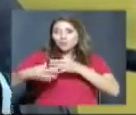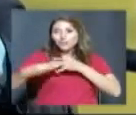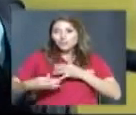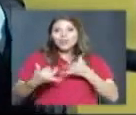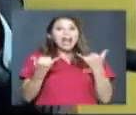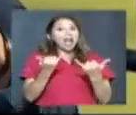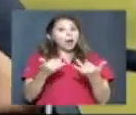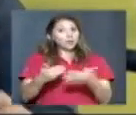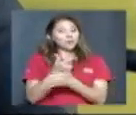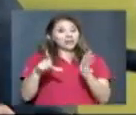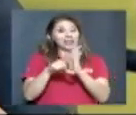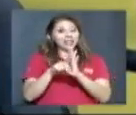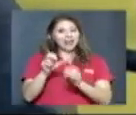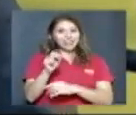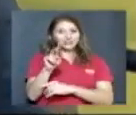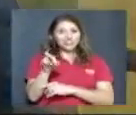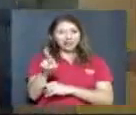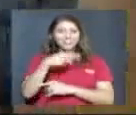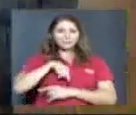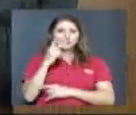discutirlo. Estamos en Canal UCR.